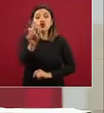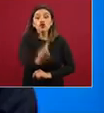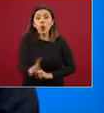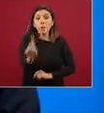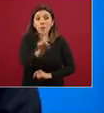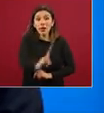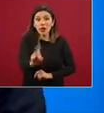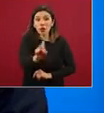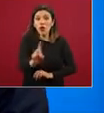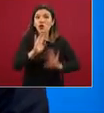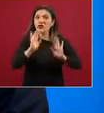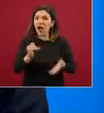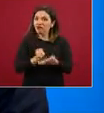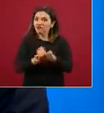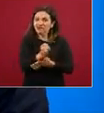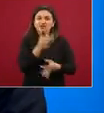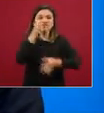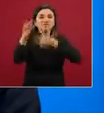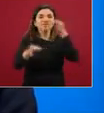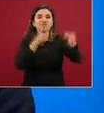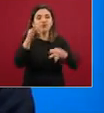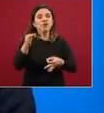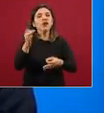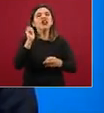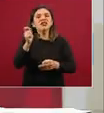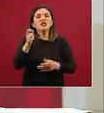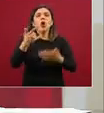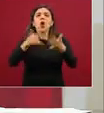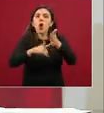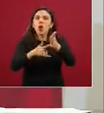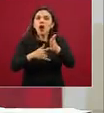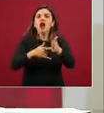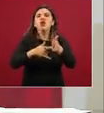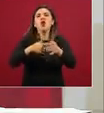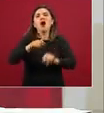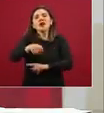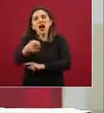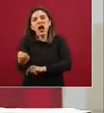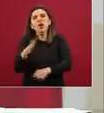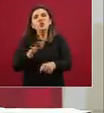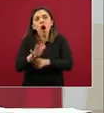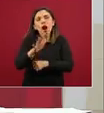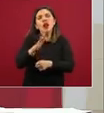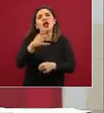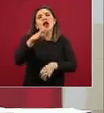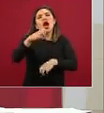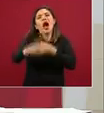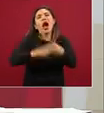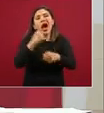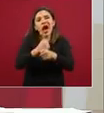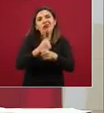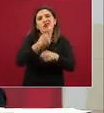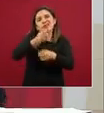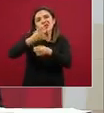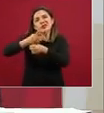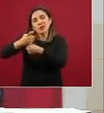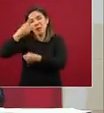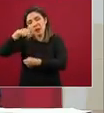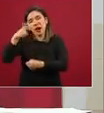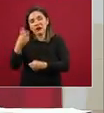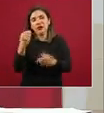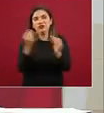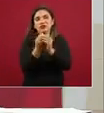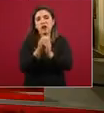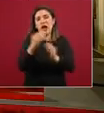domingo es cuando se da a conocer todo los horarios, los canales, las materias de